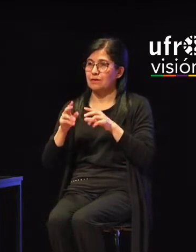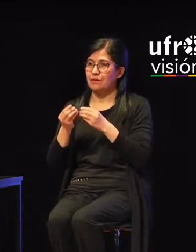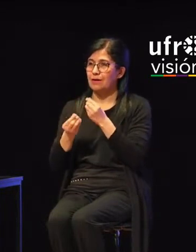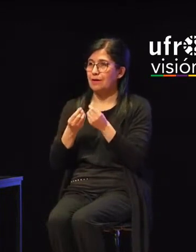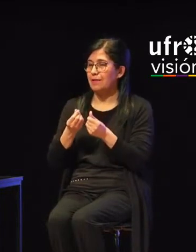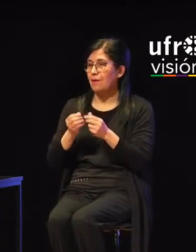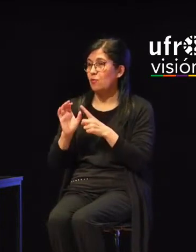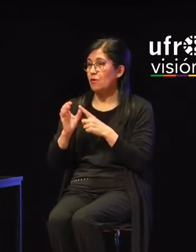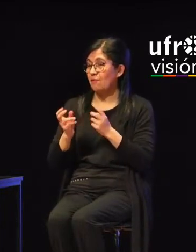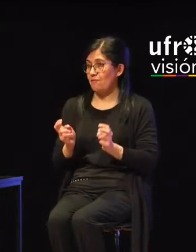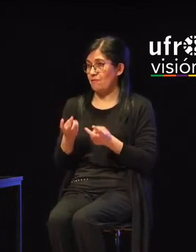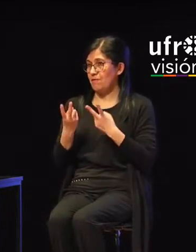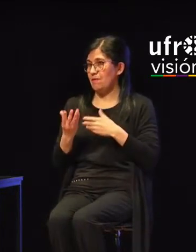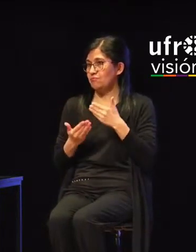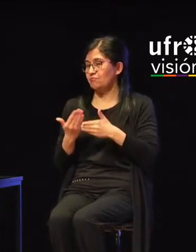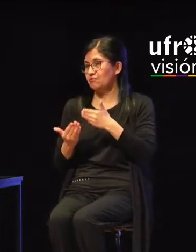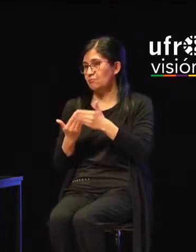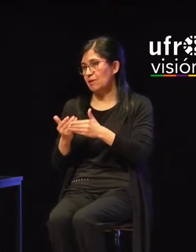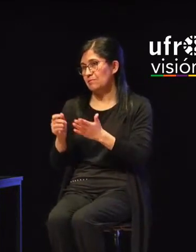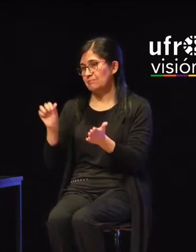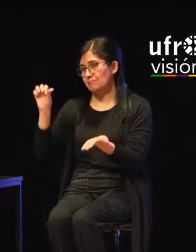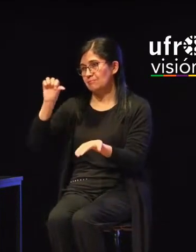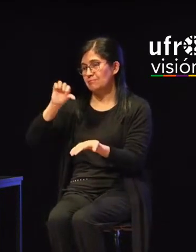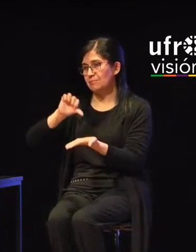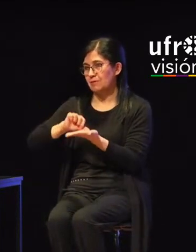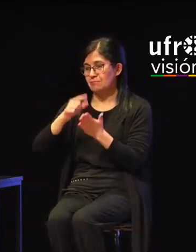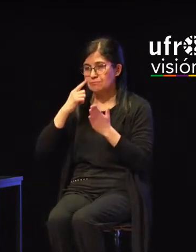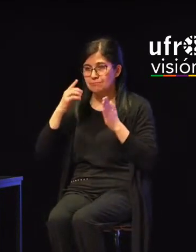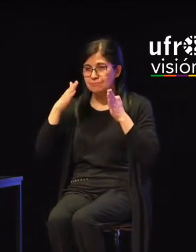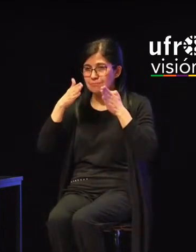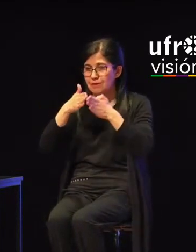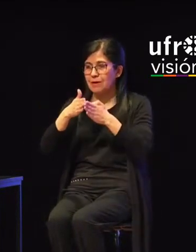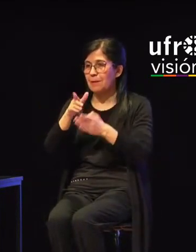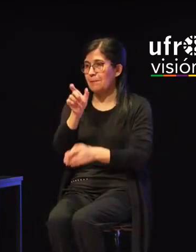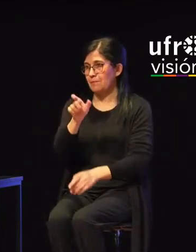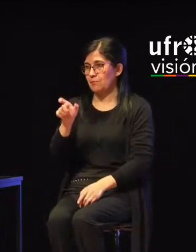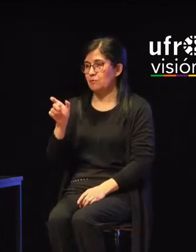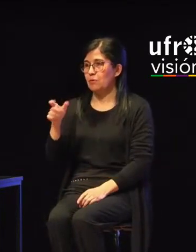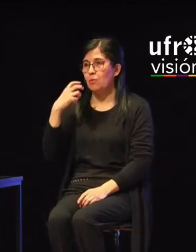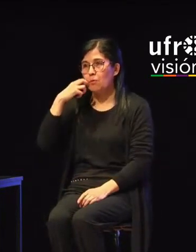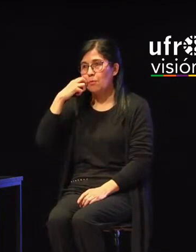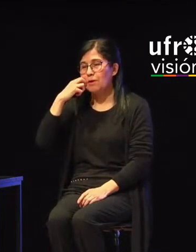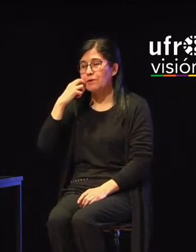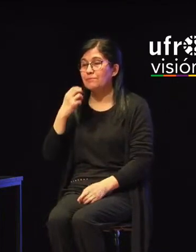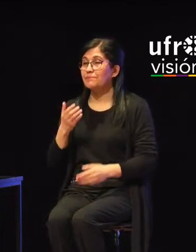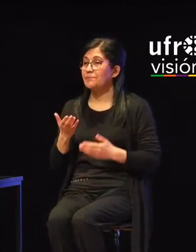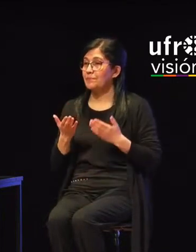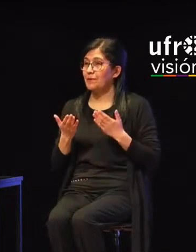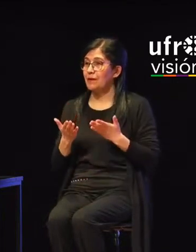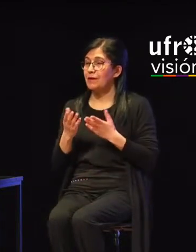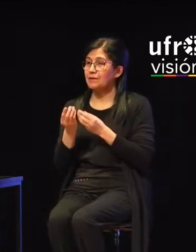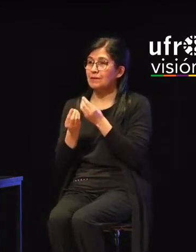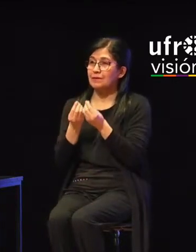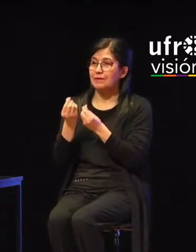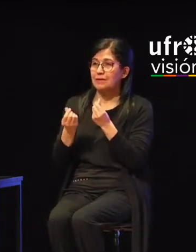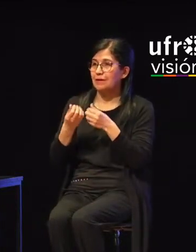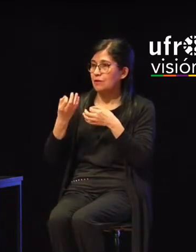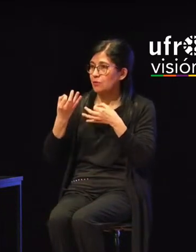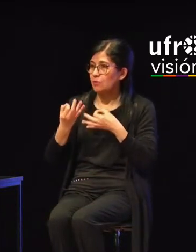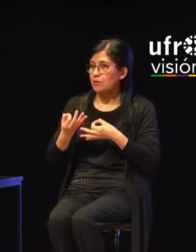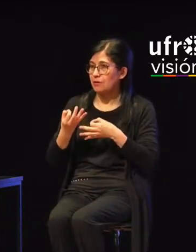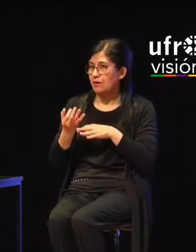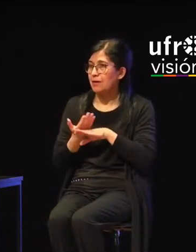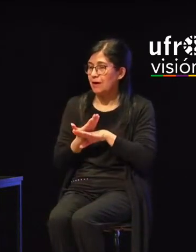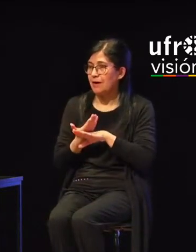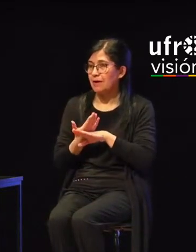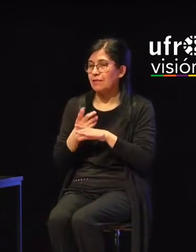cultura viva, dinámica y centrada en el ser humano. Y es así. La calidad y la seguridad